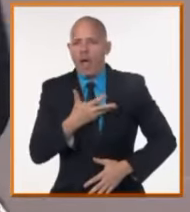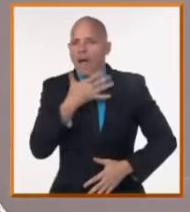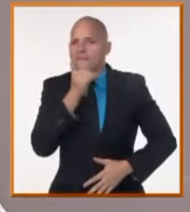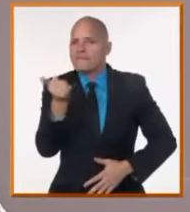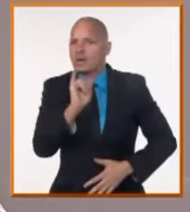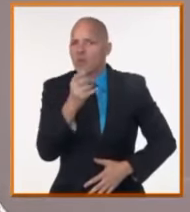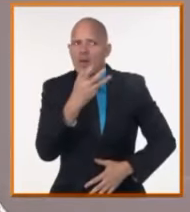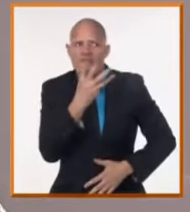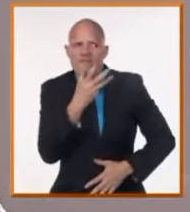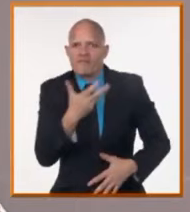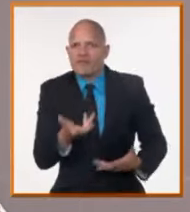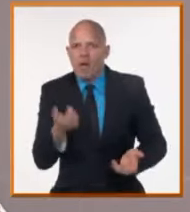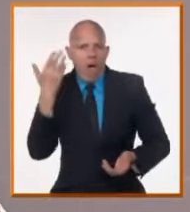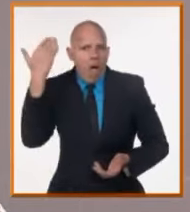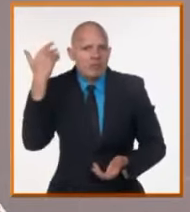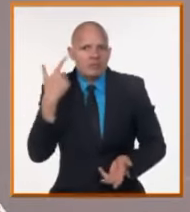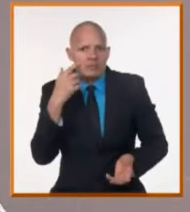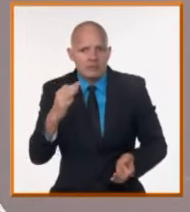al Ejército Rebelde